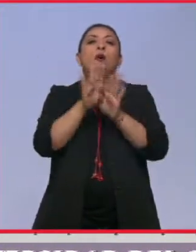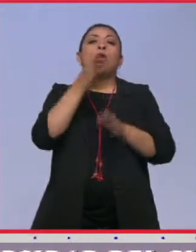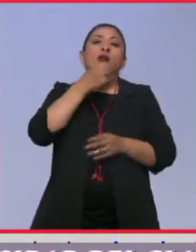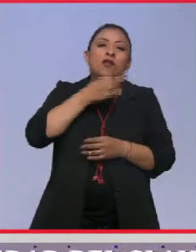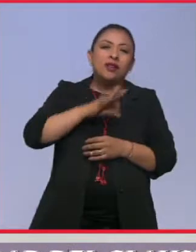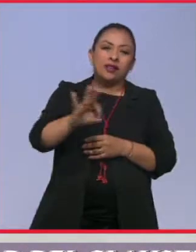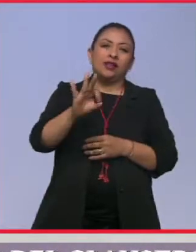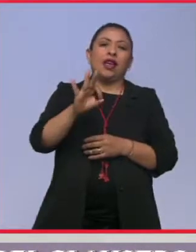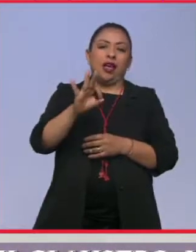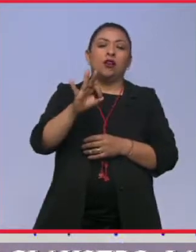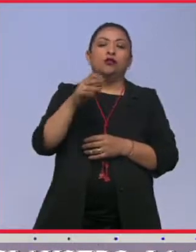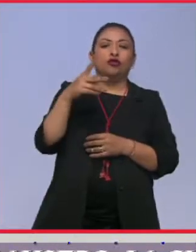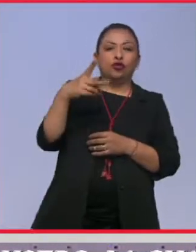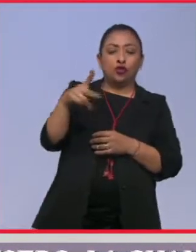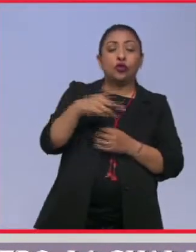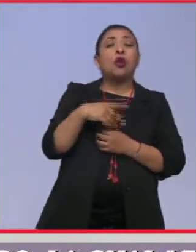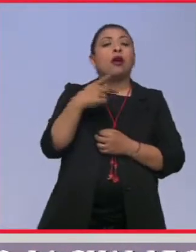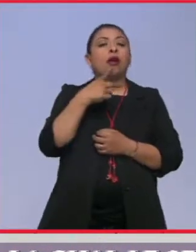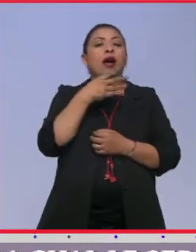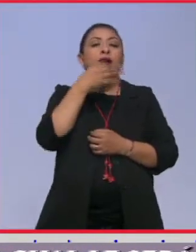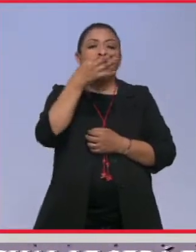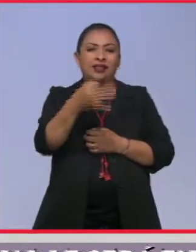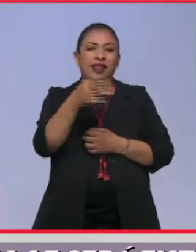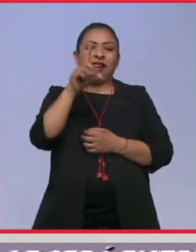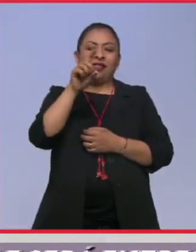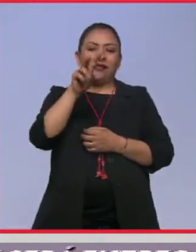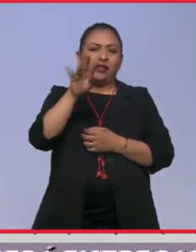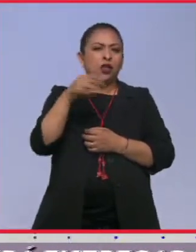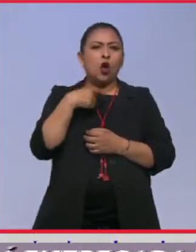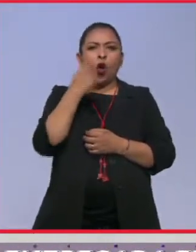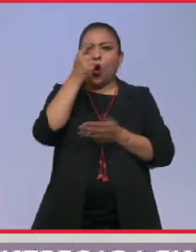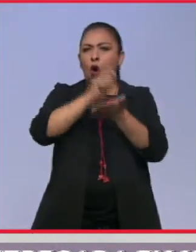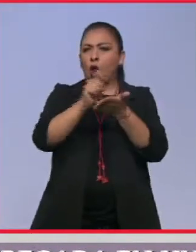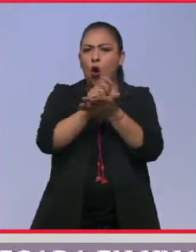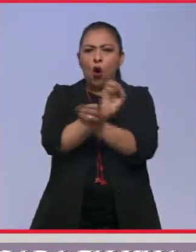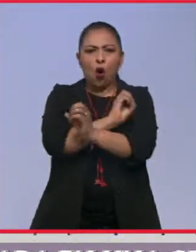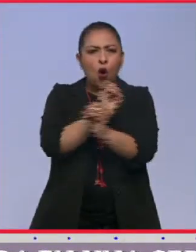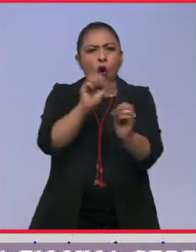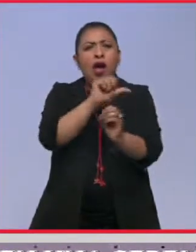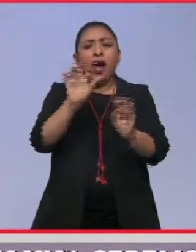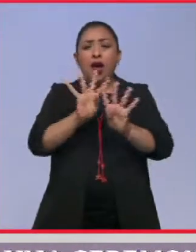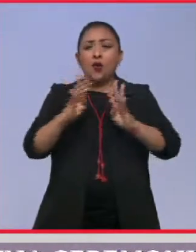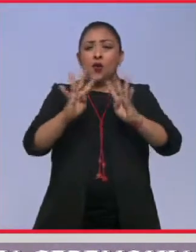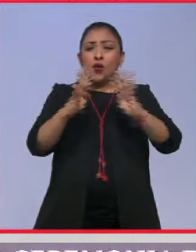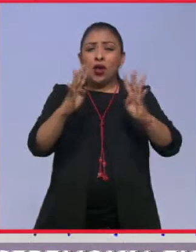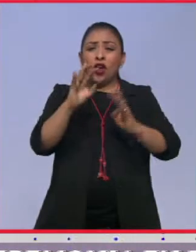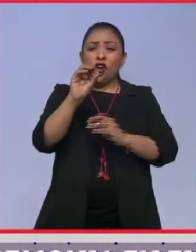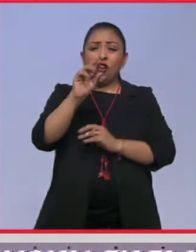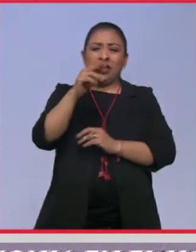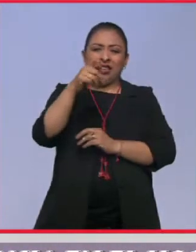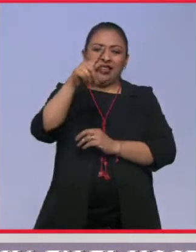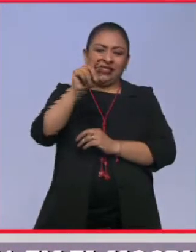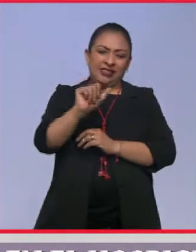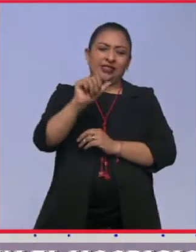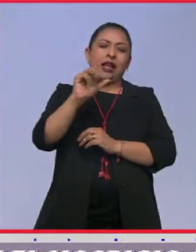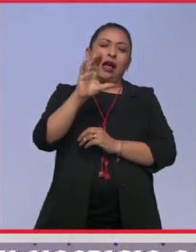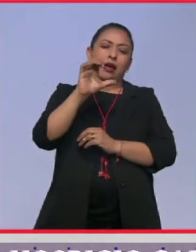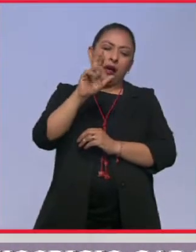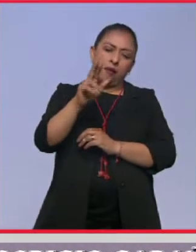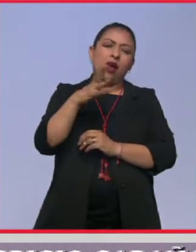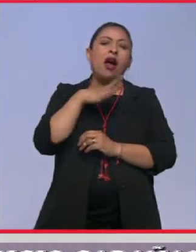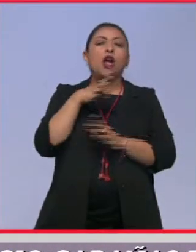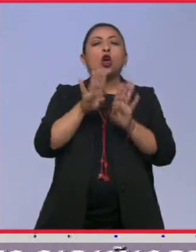de Debussy, ¿no? Sí puedo decirte que, aunque Debussy lógicamente no escribió nada para orquesta de cámara, a excepción de las danzas sacras